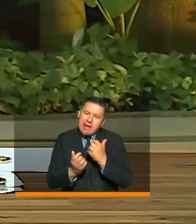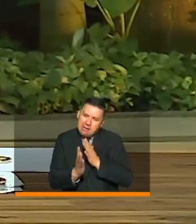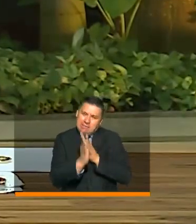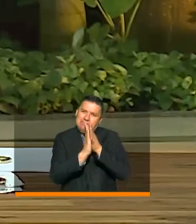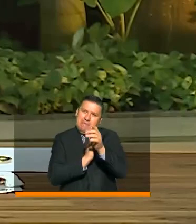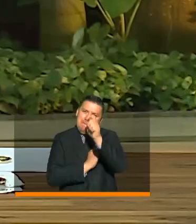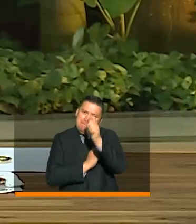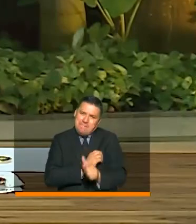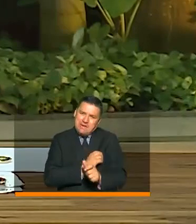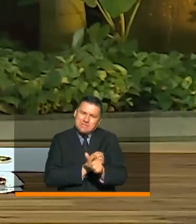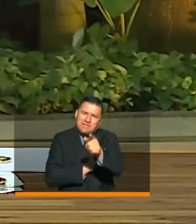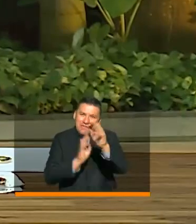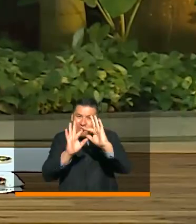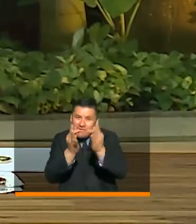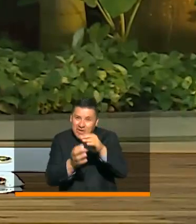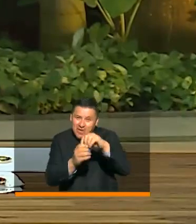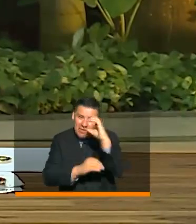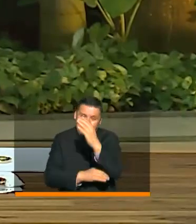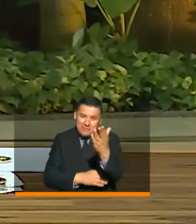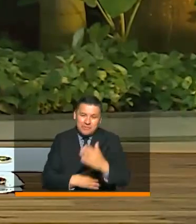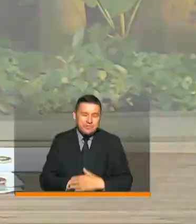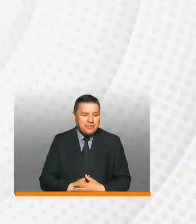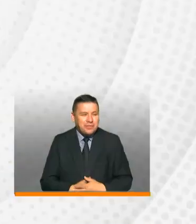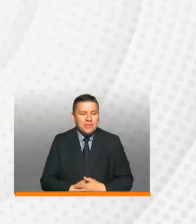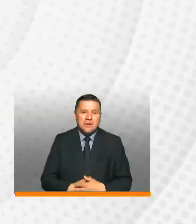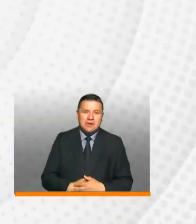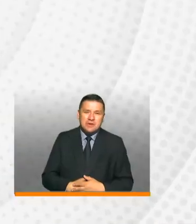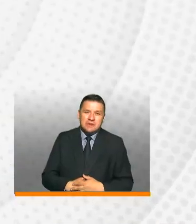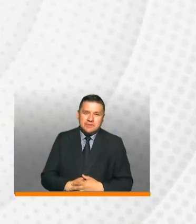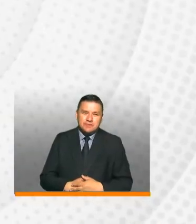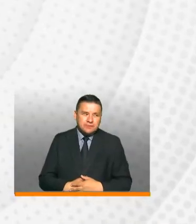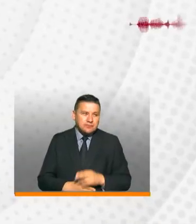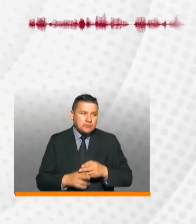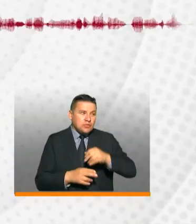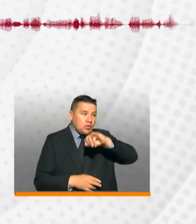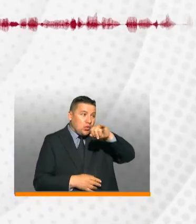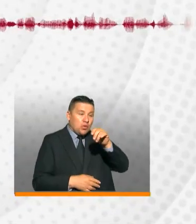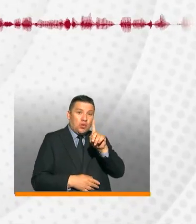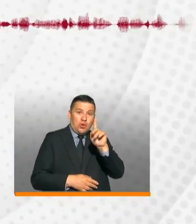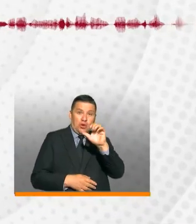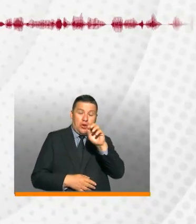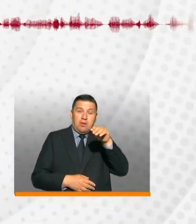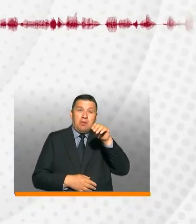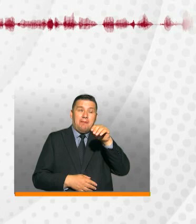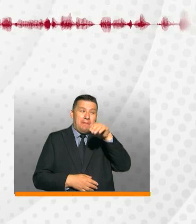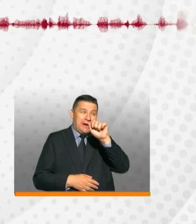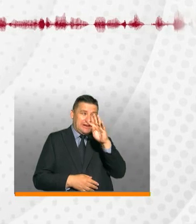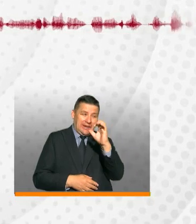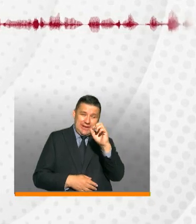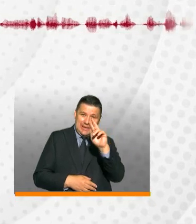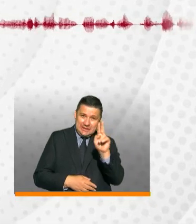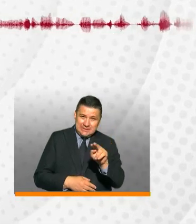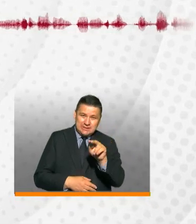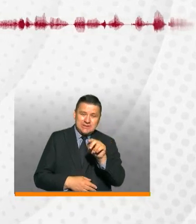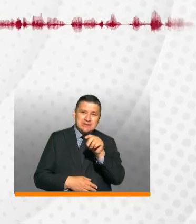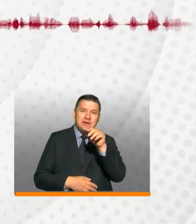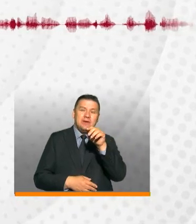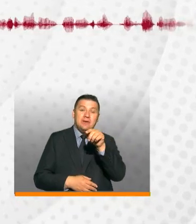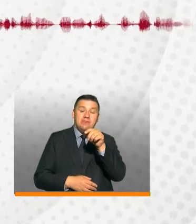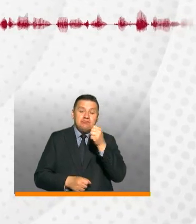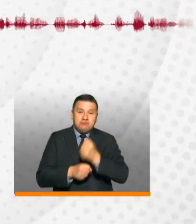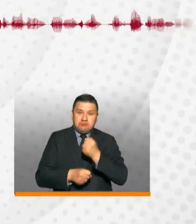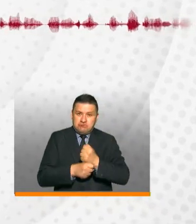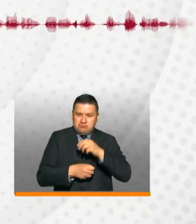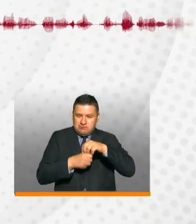transmitir a las familias de nuestro país. Julio Martínez Ramírez, 34 años,